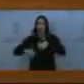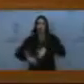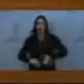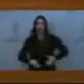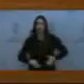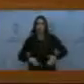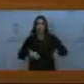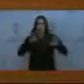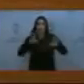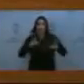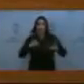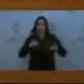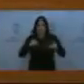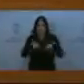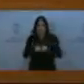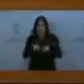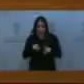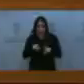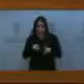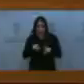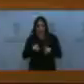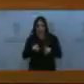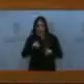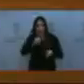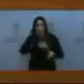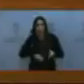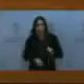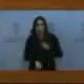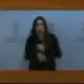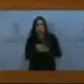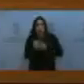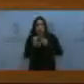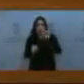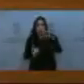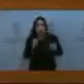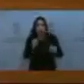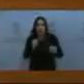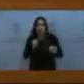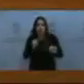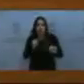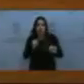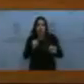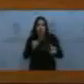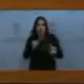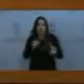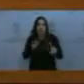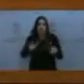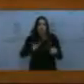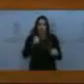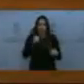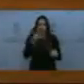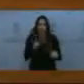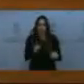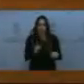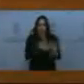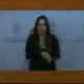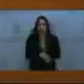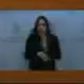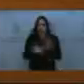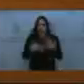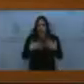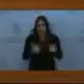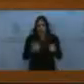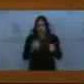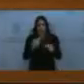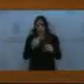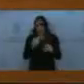el germen causante de la enfermedad. Falsos positivos. Mala sanidad animal. Abuso por